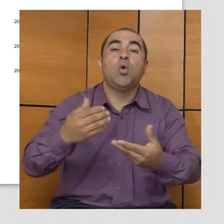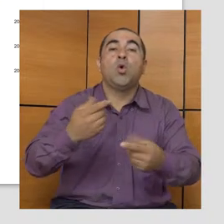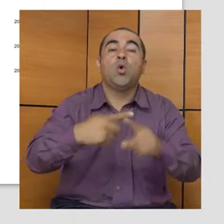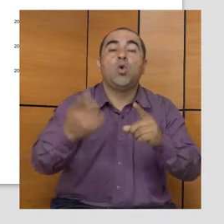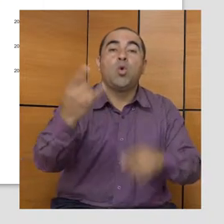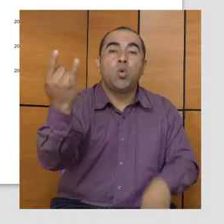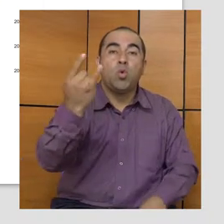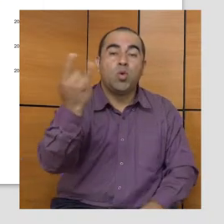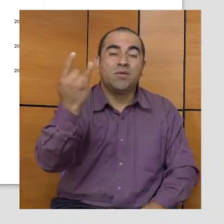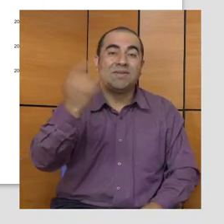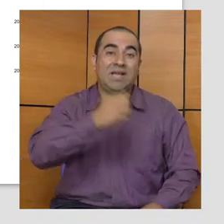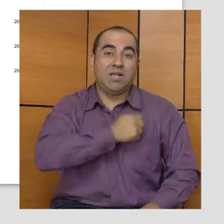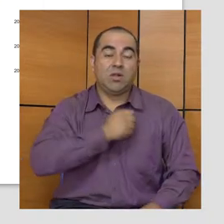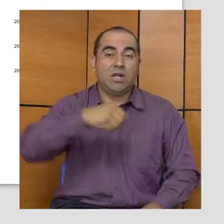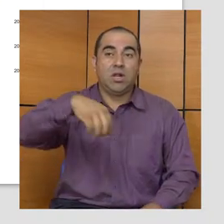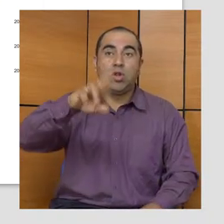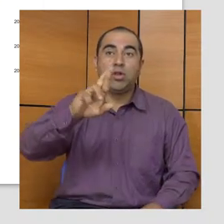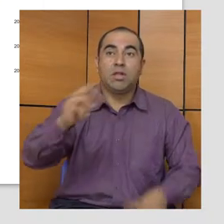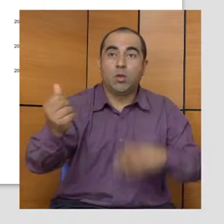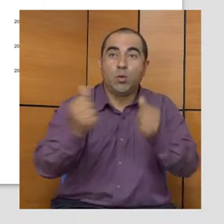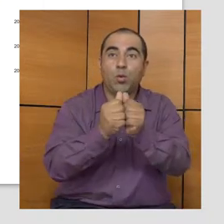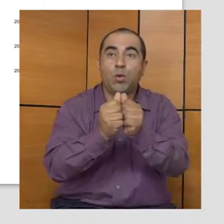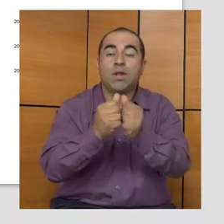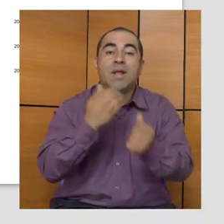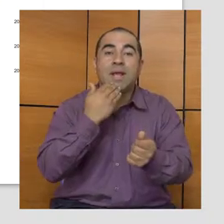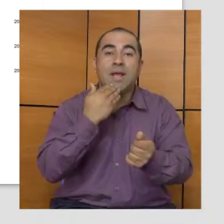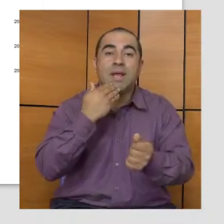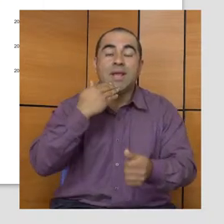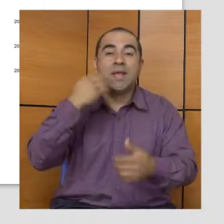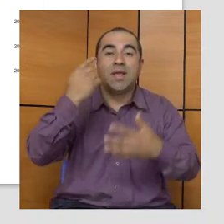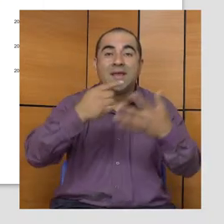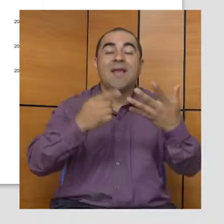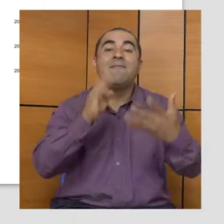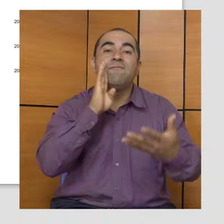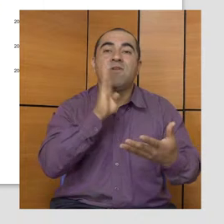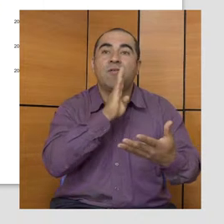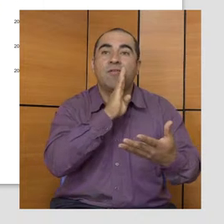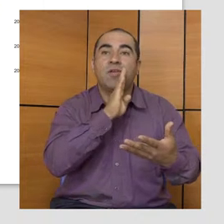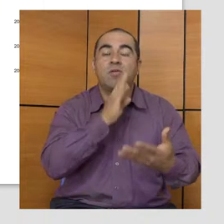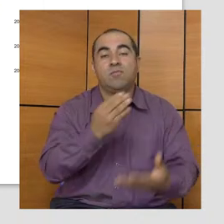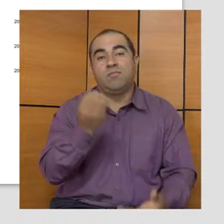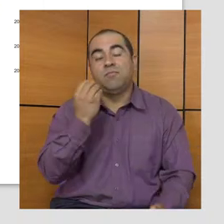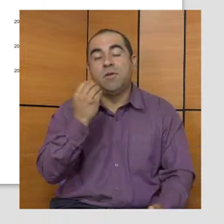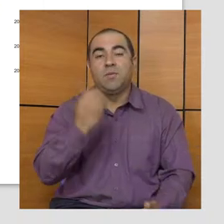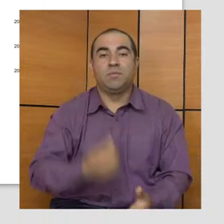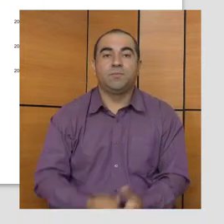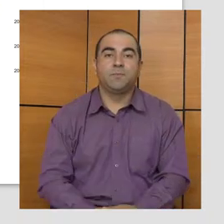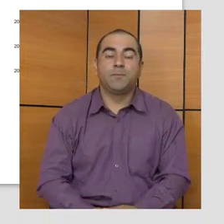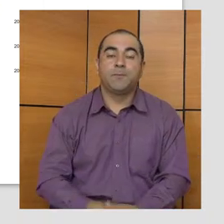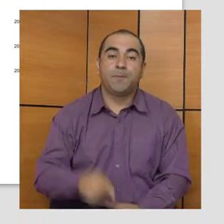Universidad Católica del Norte y con la Universidad de Biobío, ¿no? Y eso